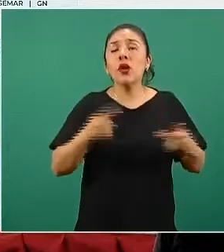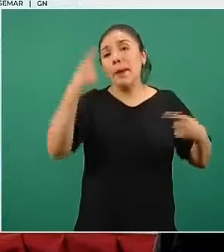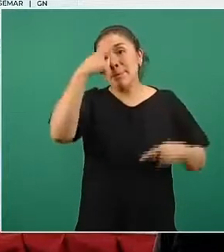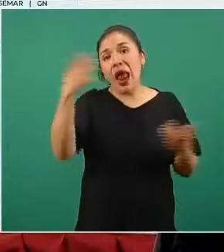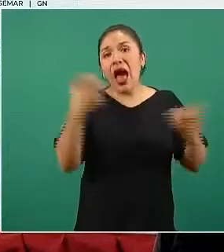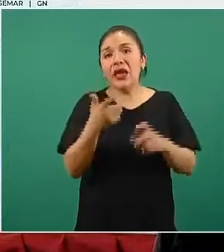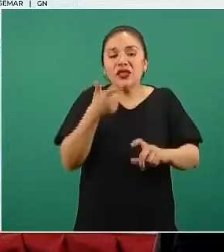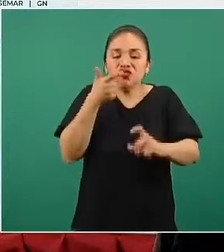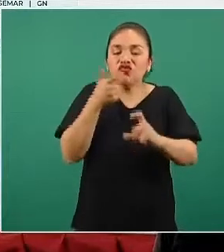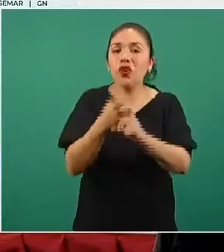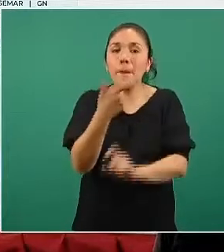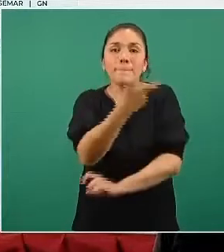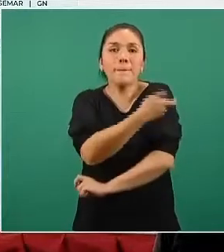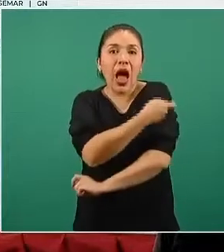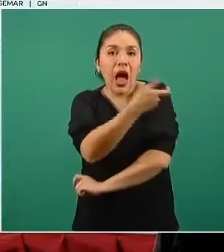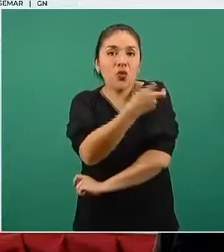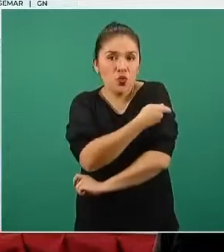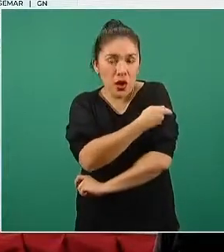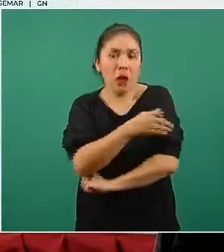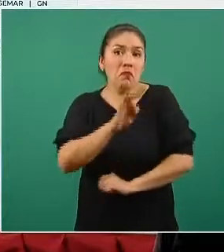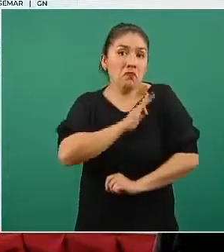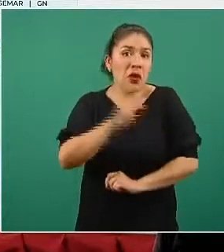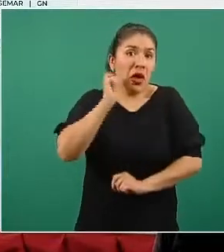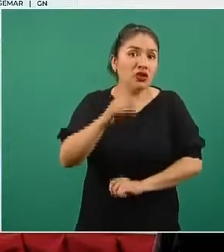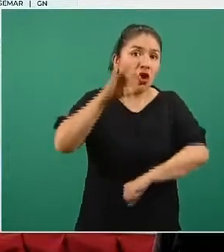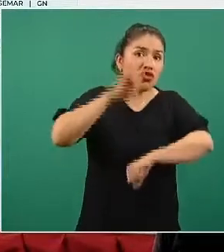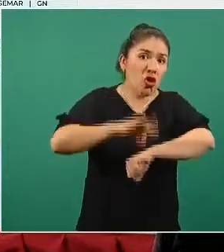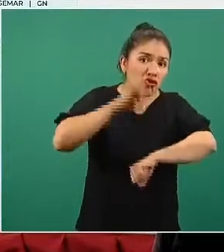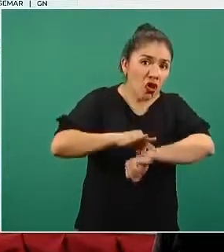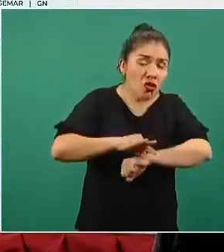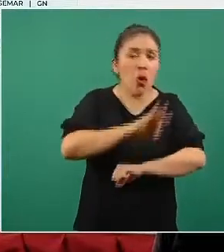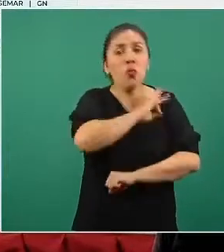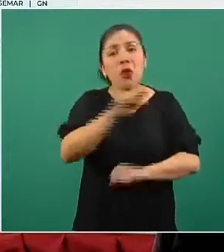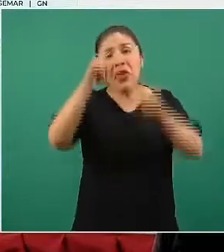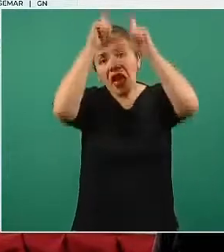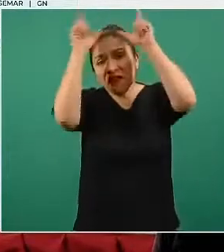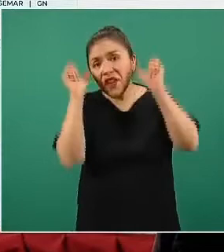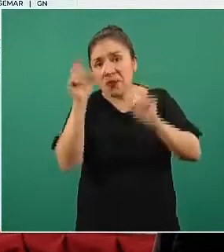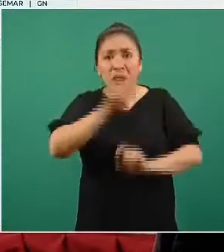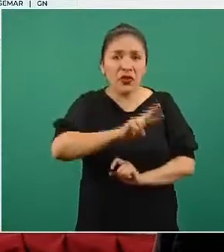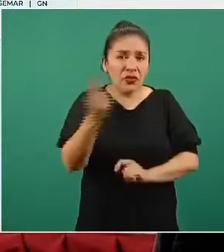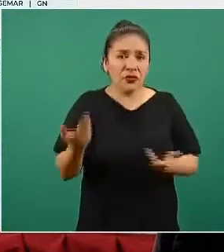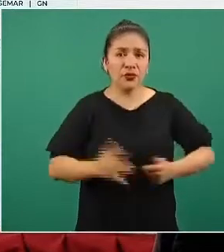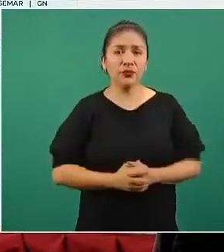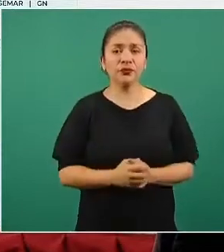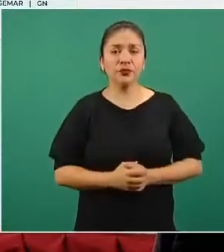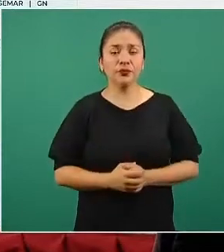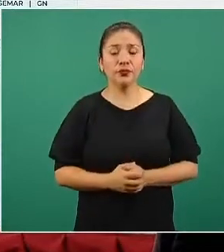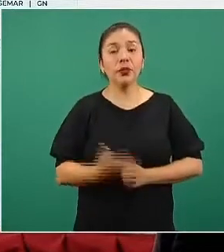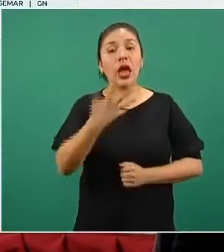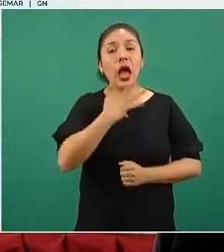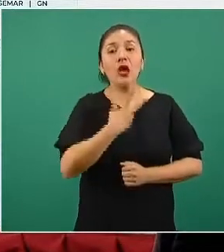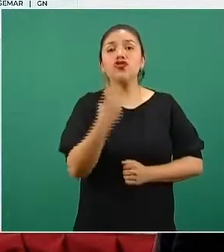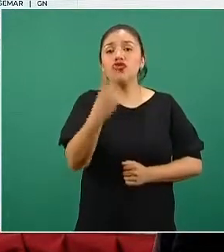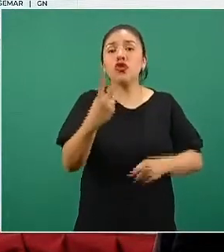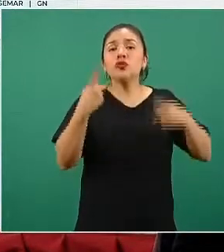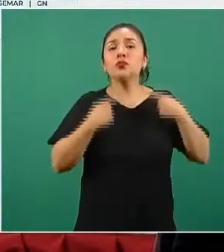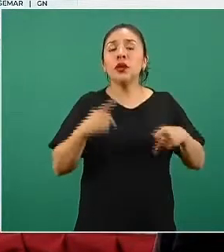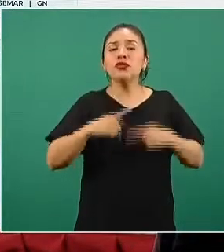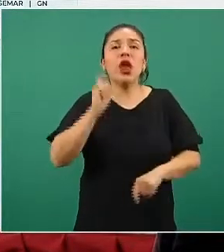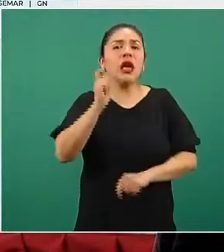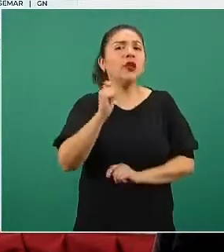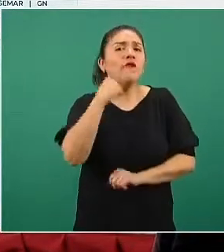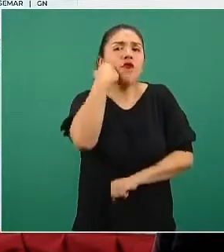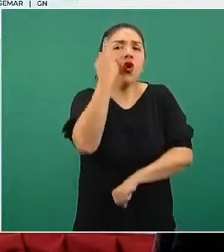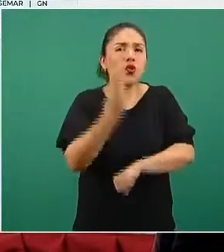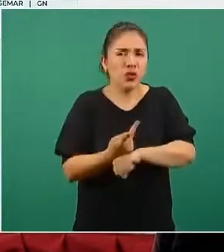vacunadoras. Puede ser personal médico, puede ser personal de enfermería. Habrá 2 personas voluntarias. Ya